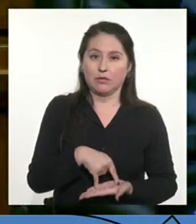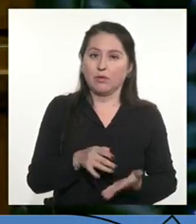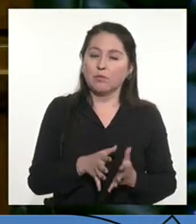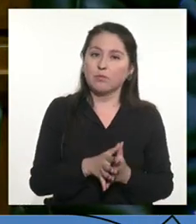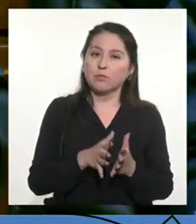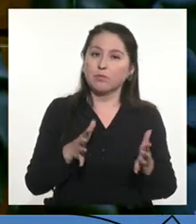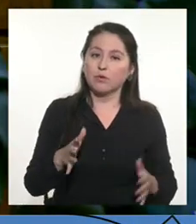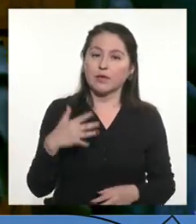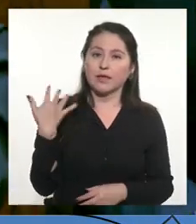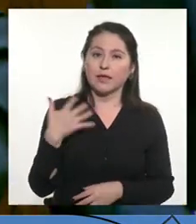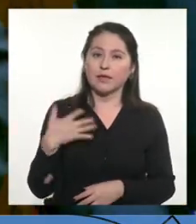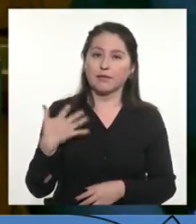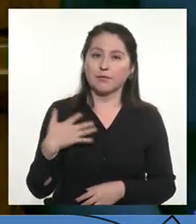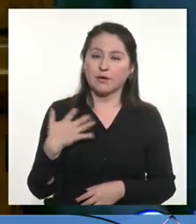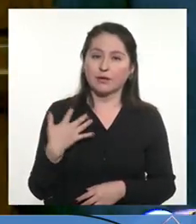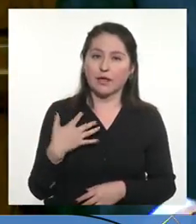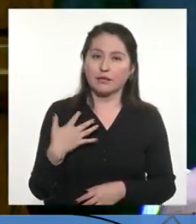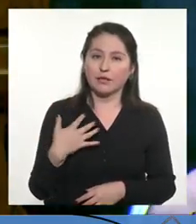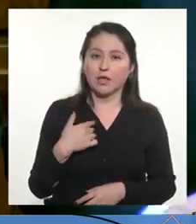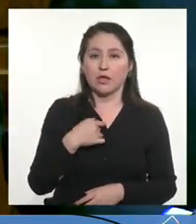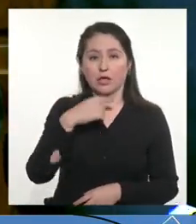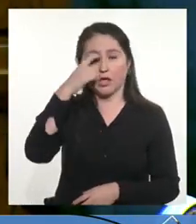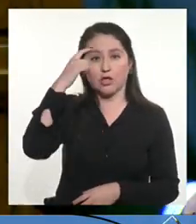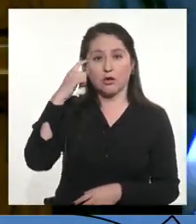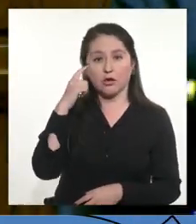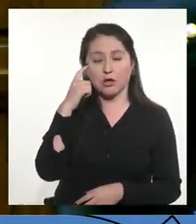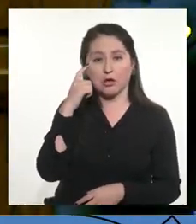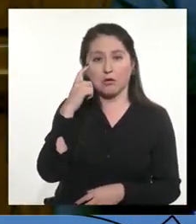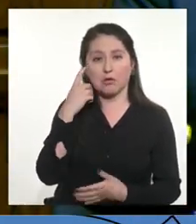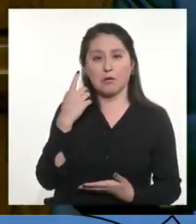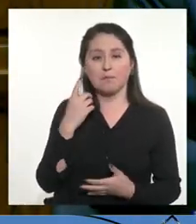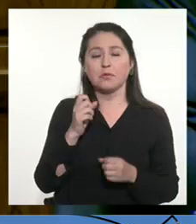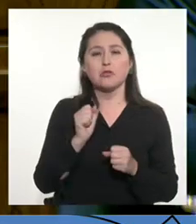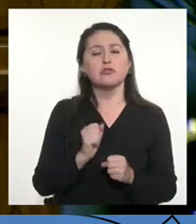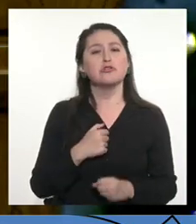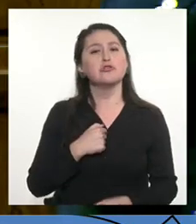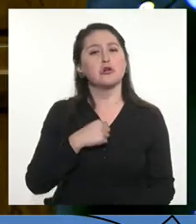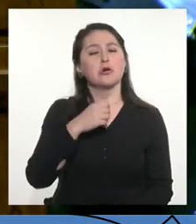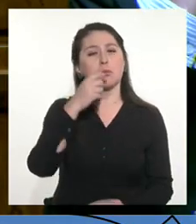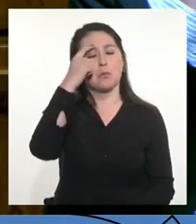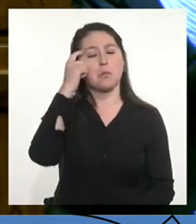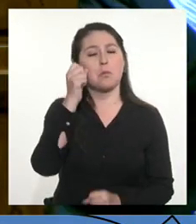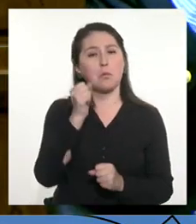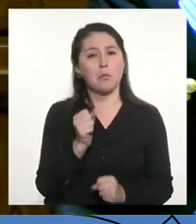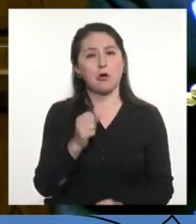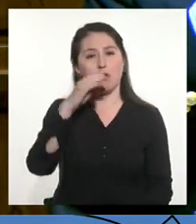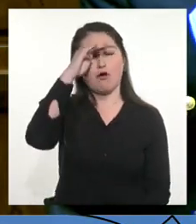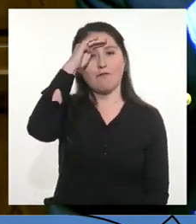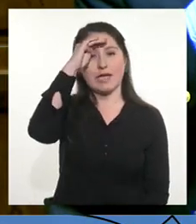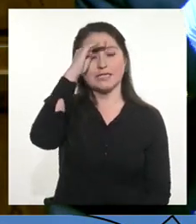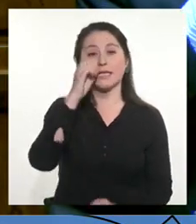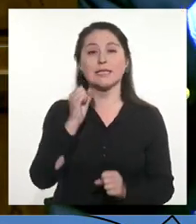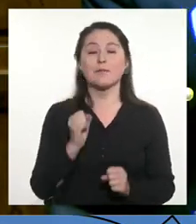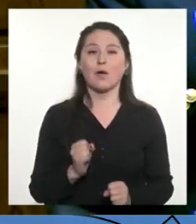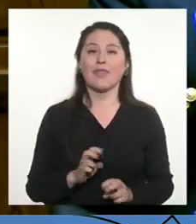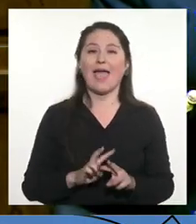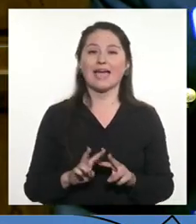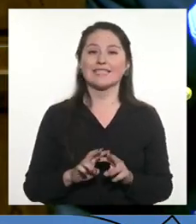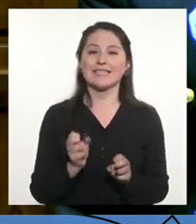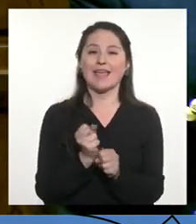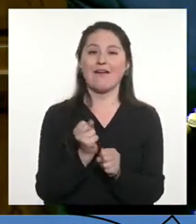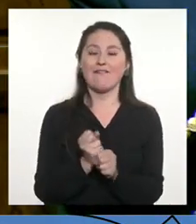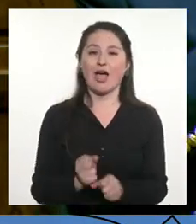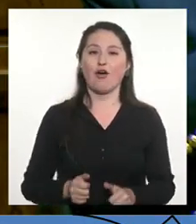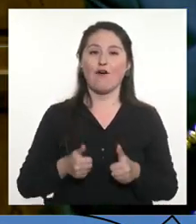relevante que me parece que se tomarán su color no tengo confianza que se está haciendo bien el trabajo pero hay que ponerle el doble